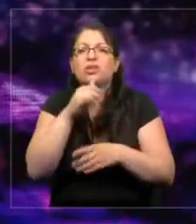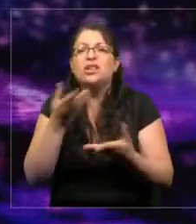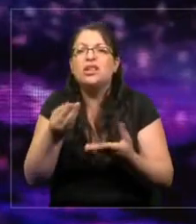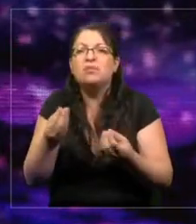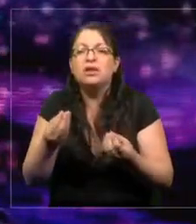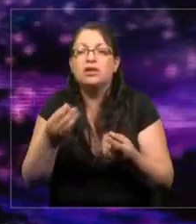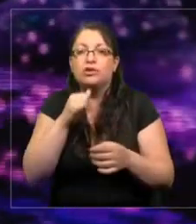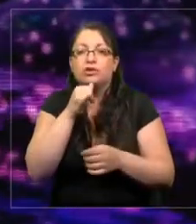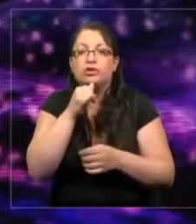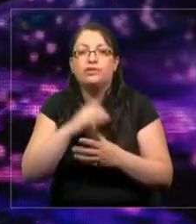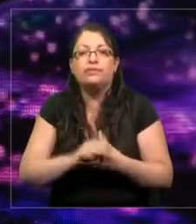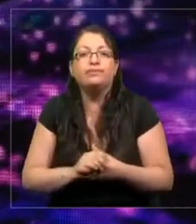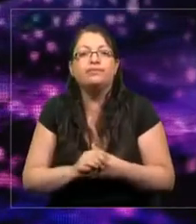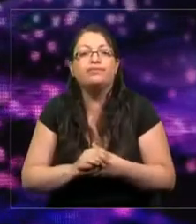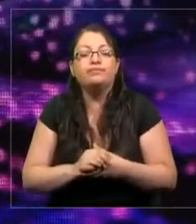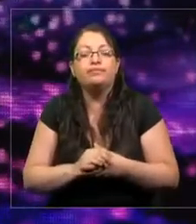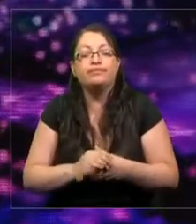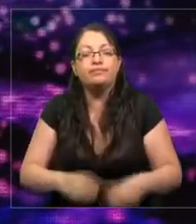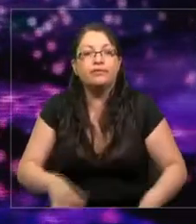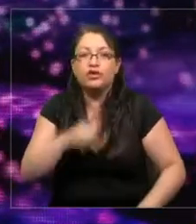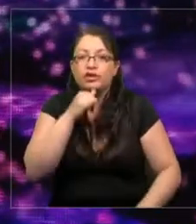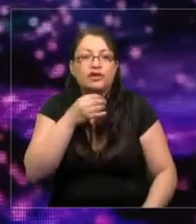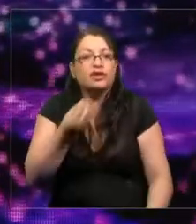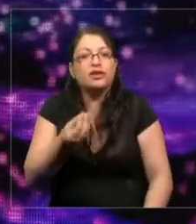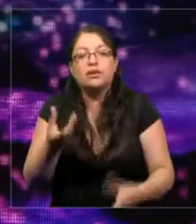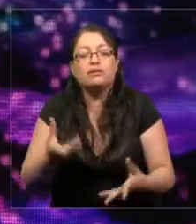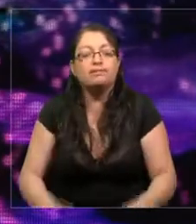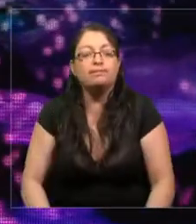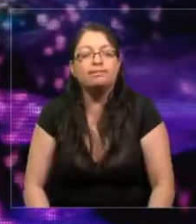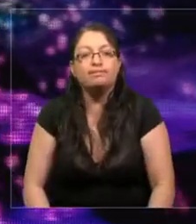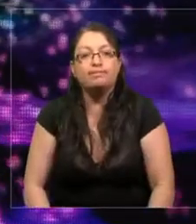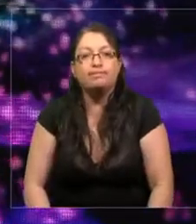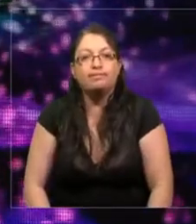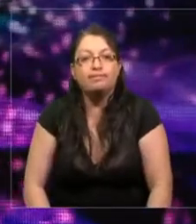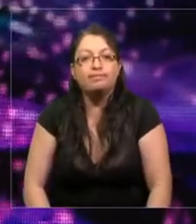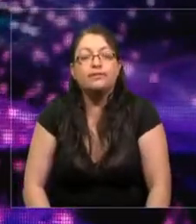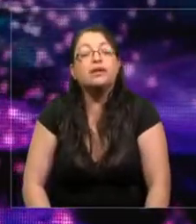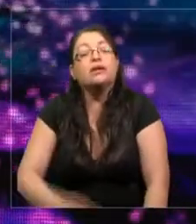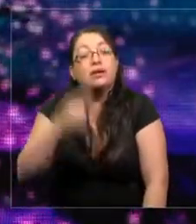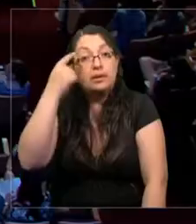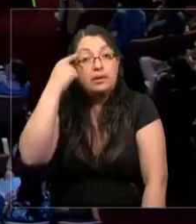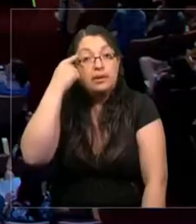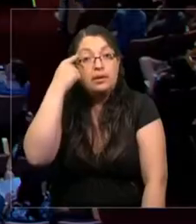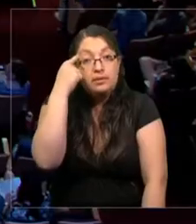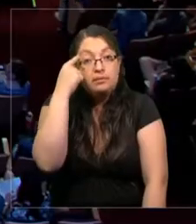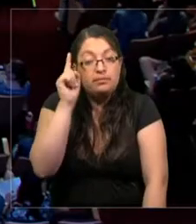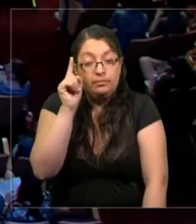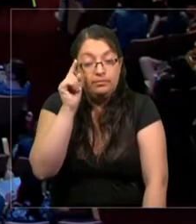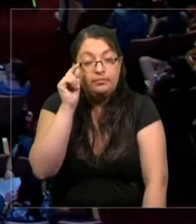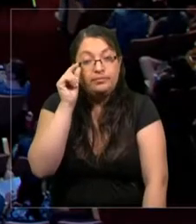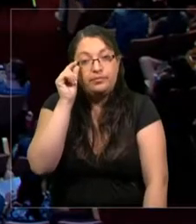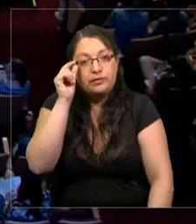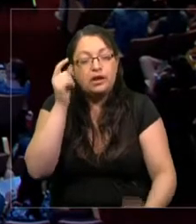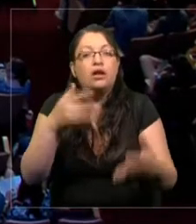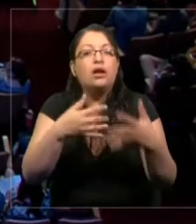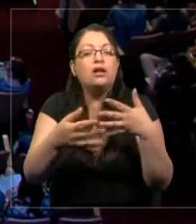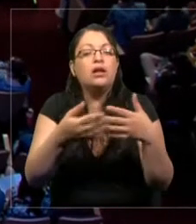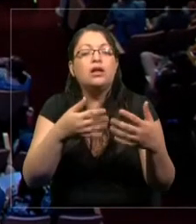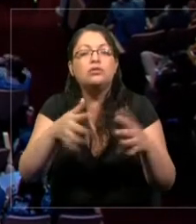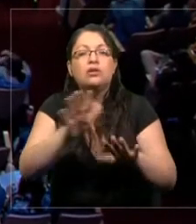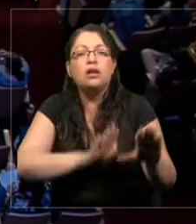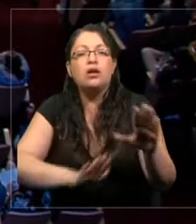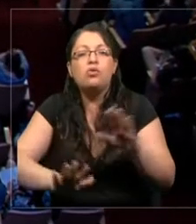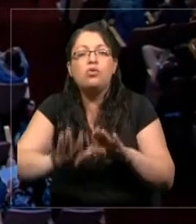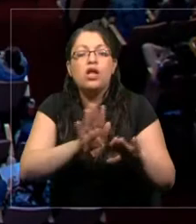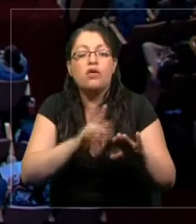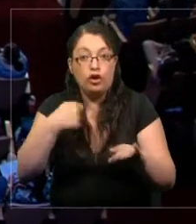aquí que no sé lo que es no sé qué pasó pero la conservación de la naturaleza y lo que